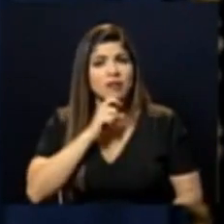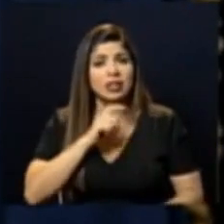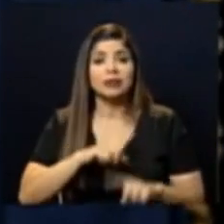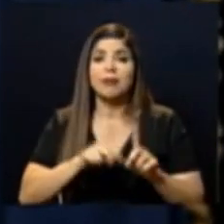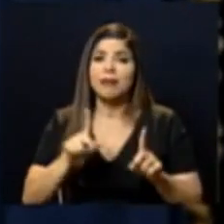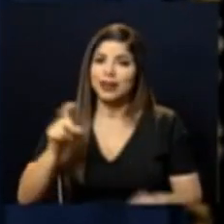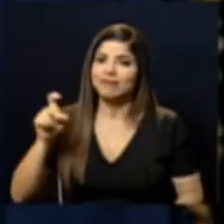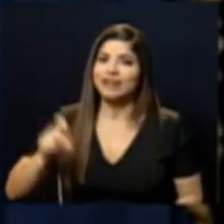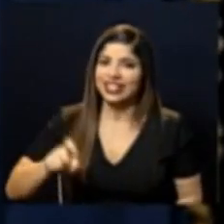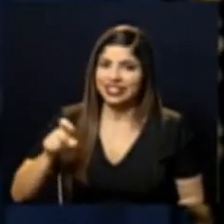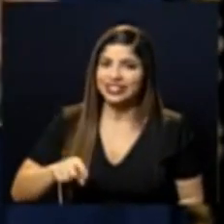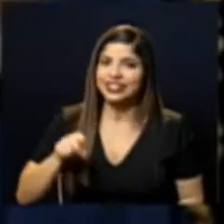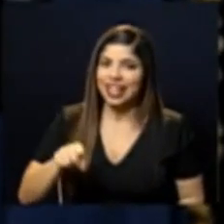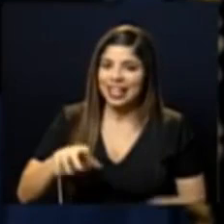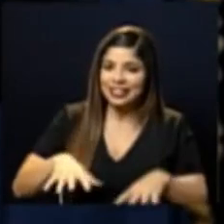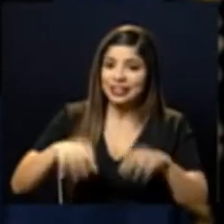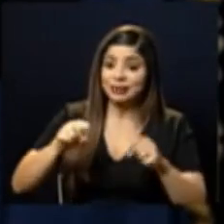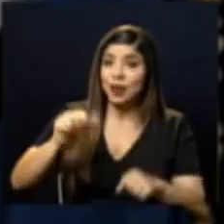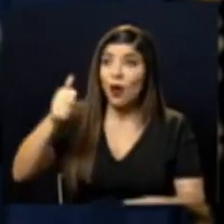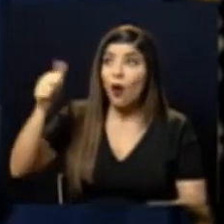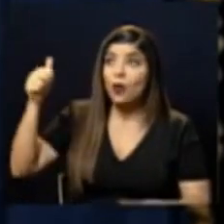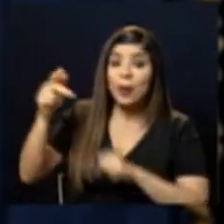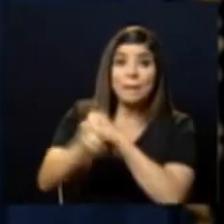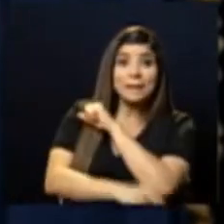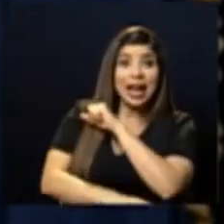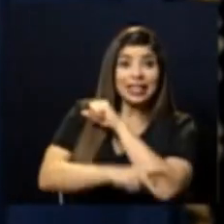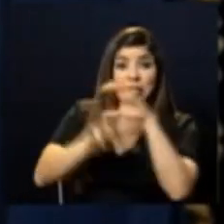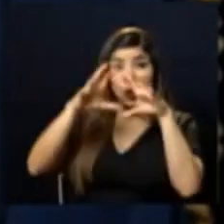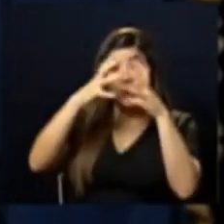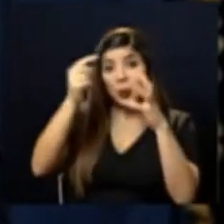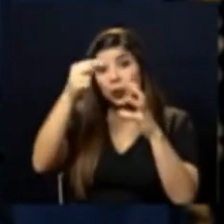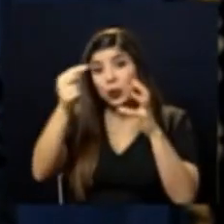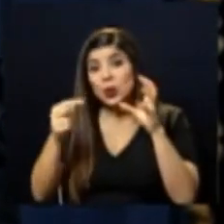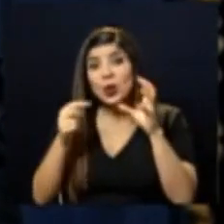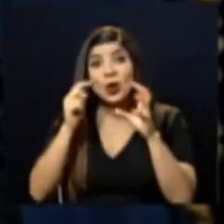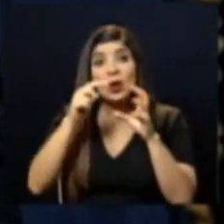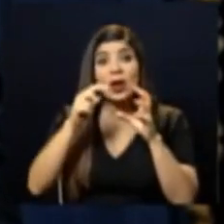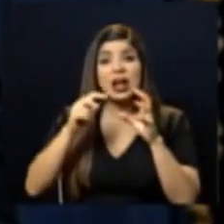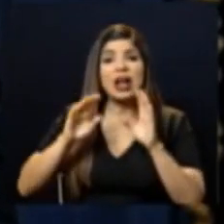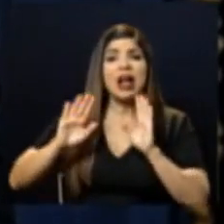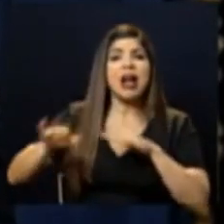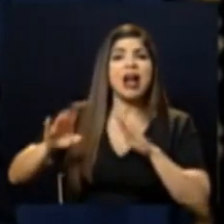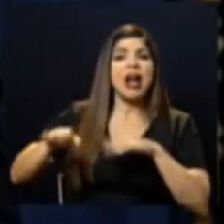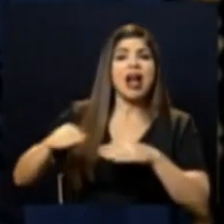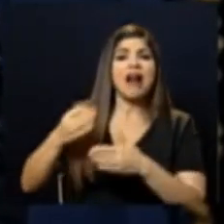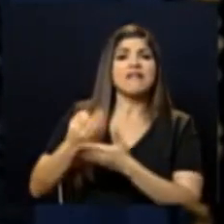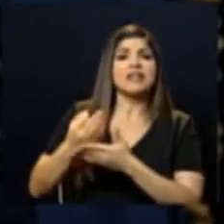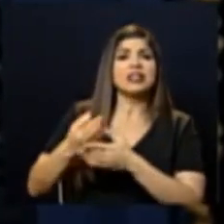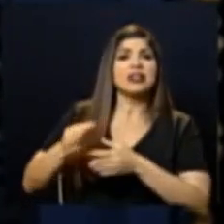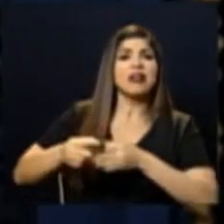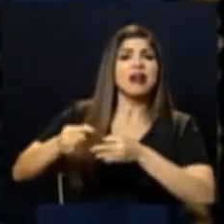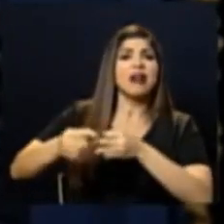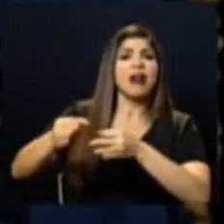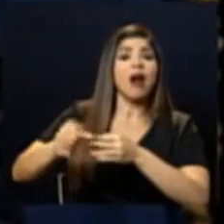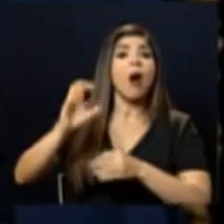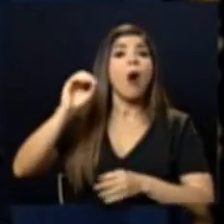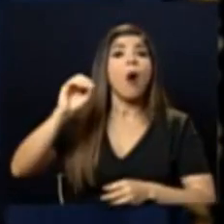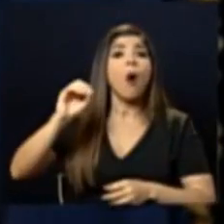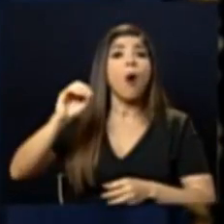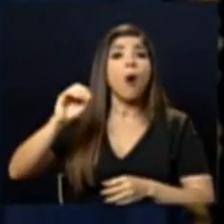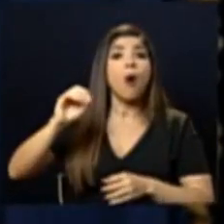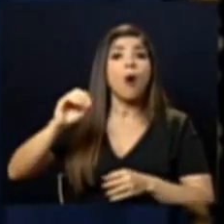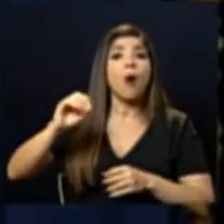necesario. En otros países del mundo, no atender los problemas fiscales o hacerlo de